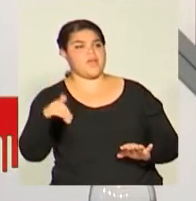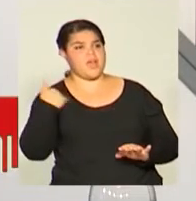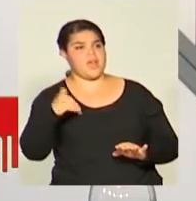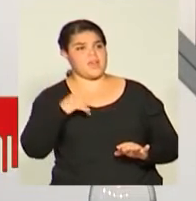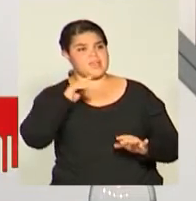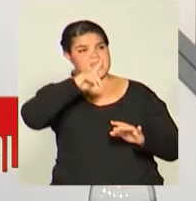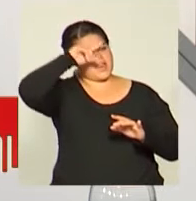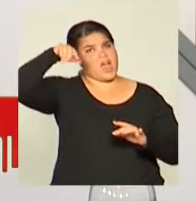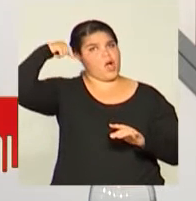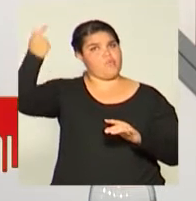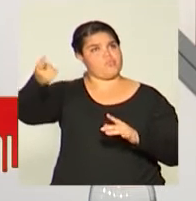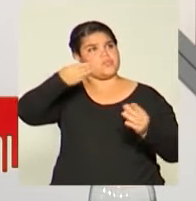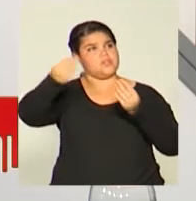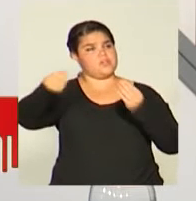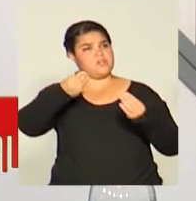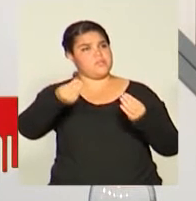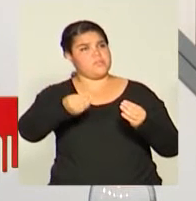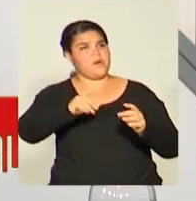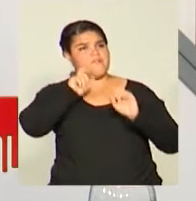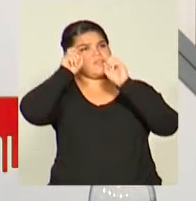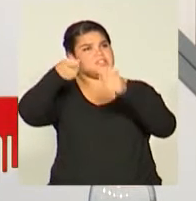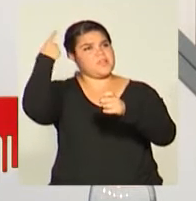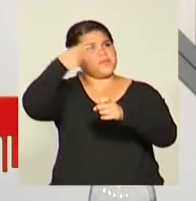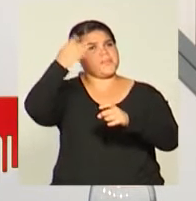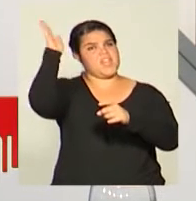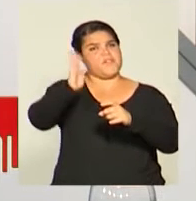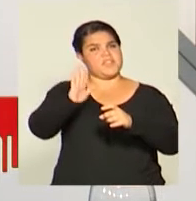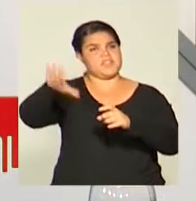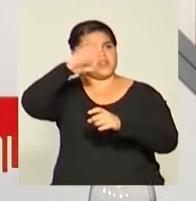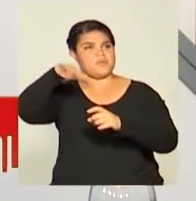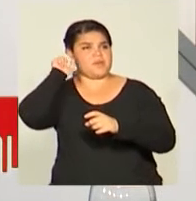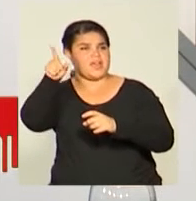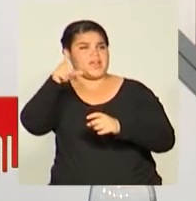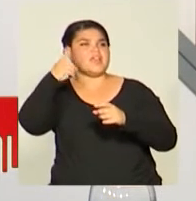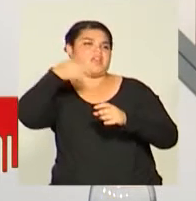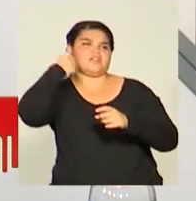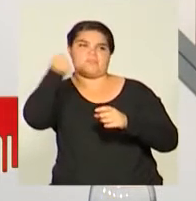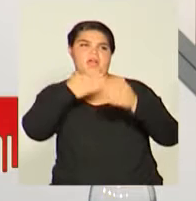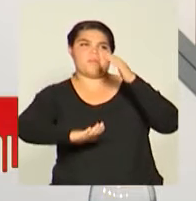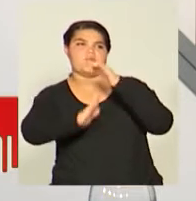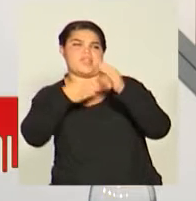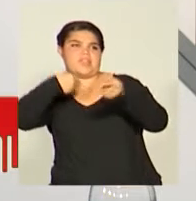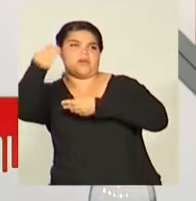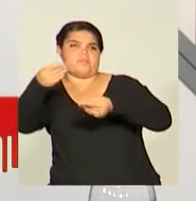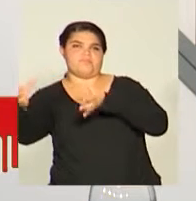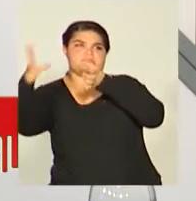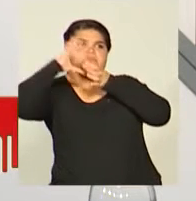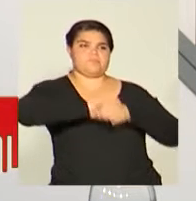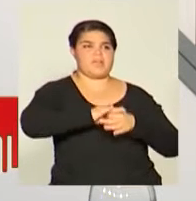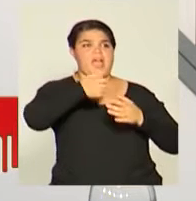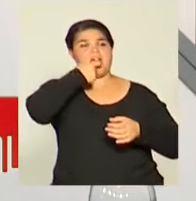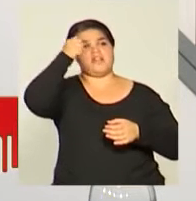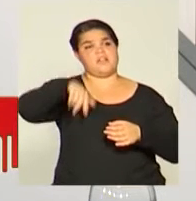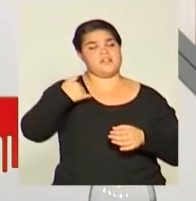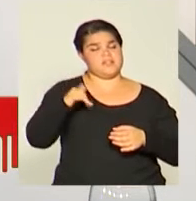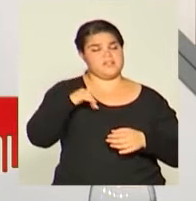exterior. Se sabe que Macri, la primera visita en el exterior va a ser en Brasil, principal socio comercial de la Argentina, y en los últimos años vemos algunas